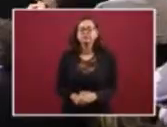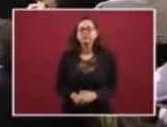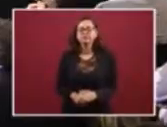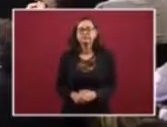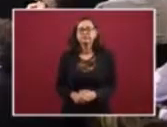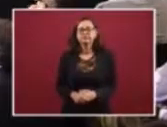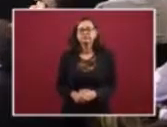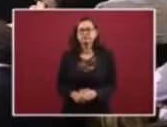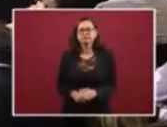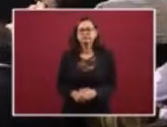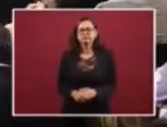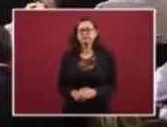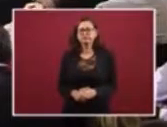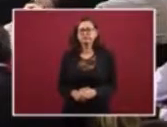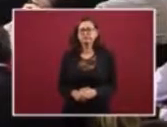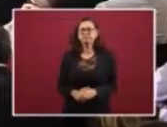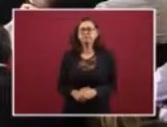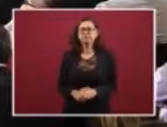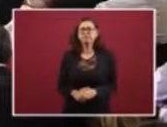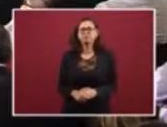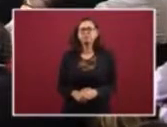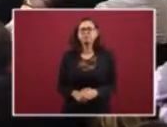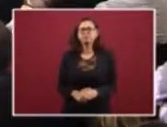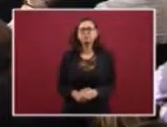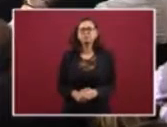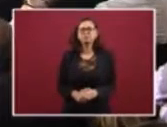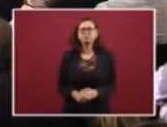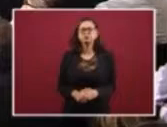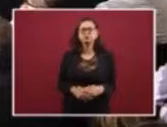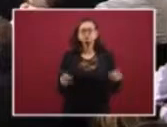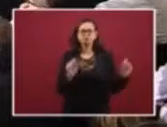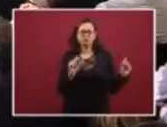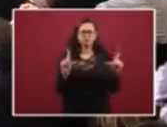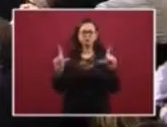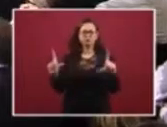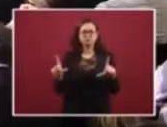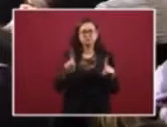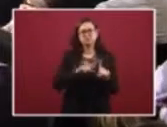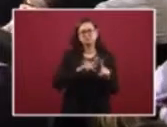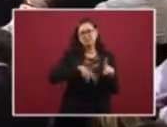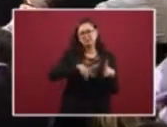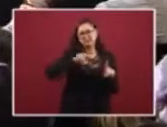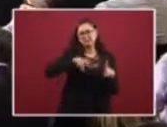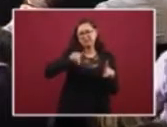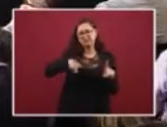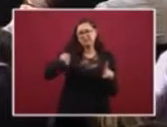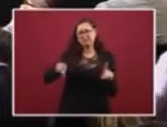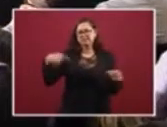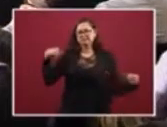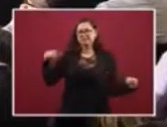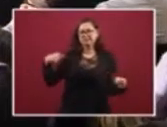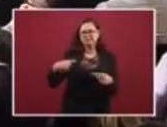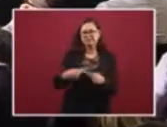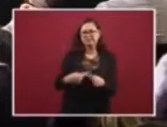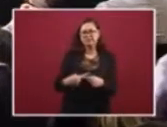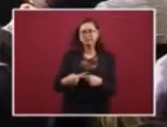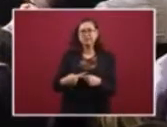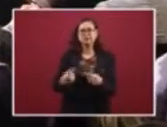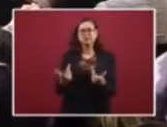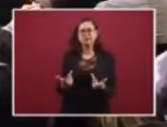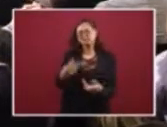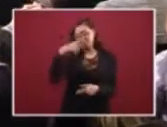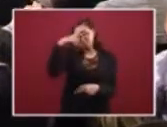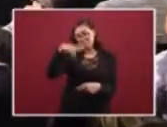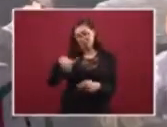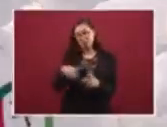lámina aquí vemos un un estimado de cómo se ha manifestado a lo largo de los juegos panamericanos